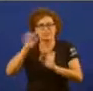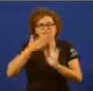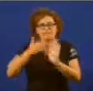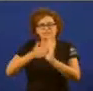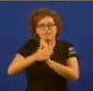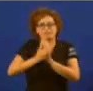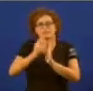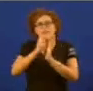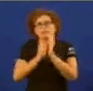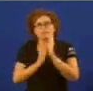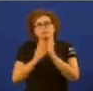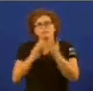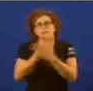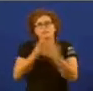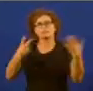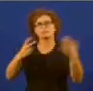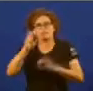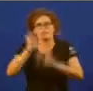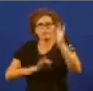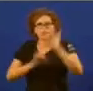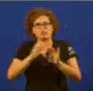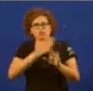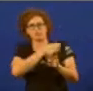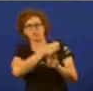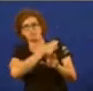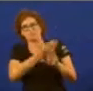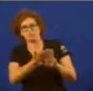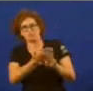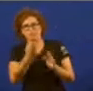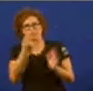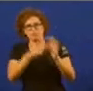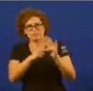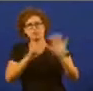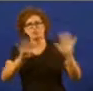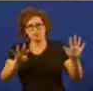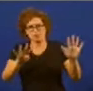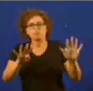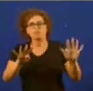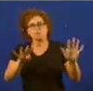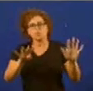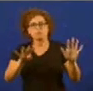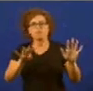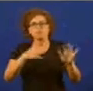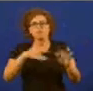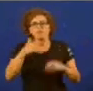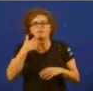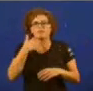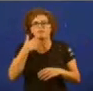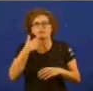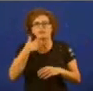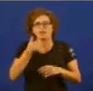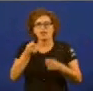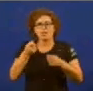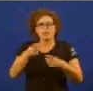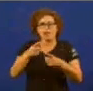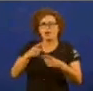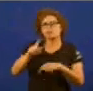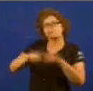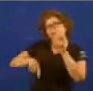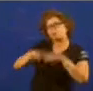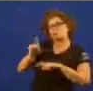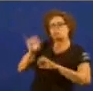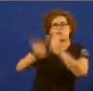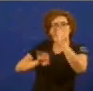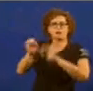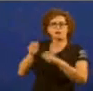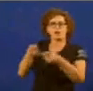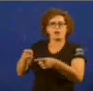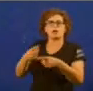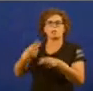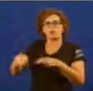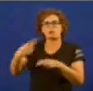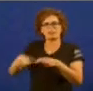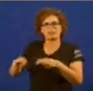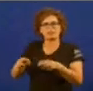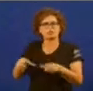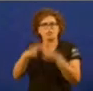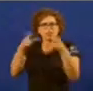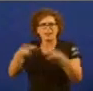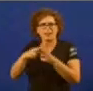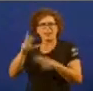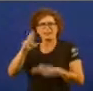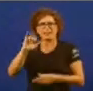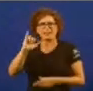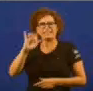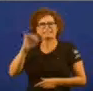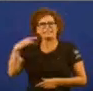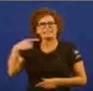Rajoy leva moito tempo demostrándonos que non está a altura e que é un irresponsable vosté de hoxe sumou